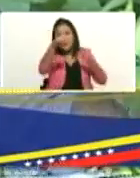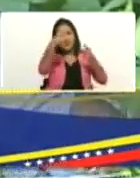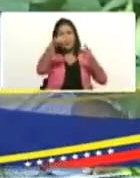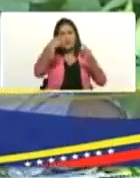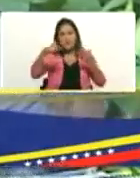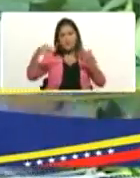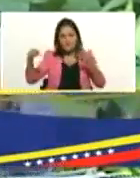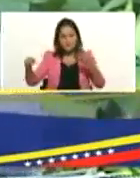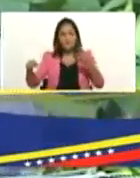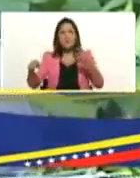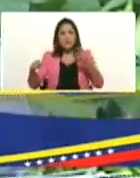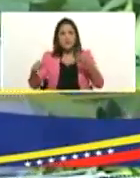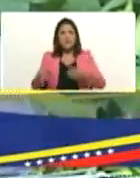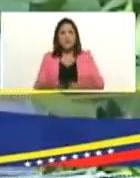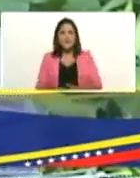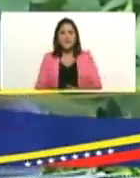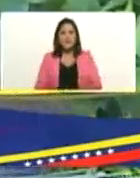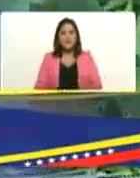favor.